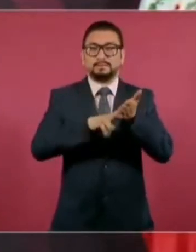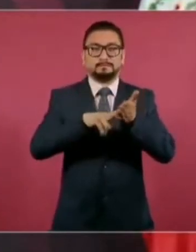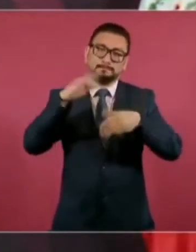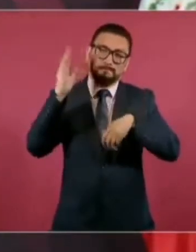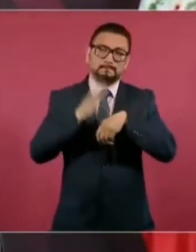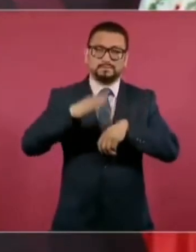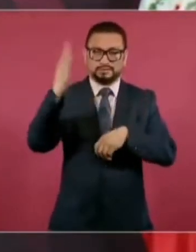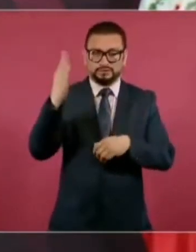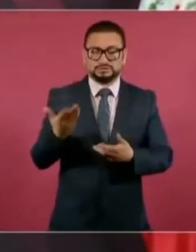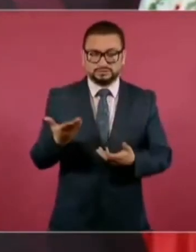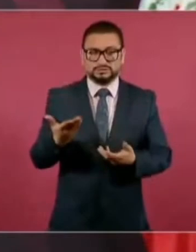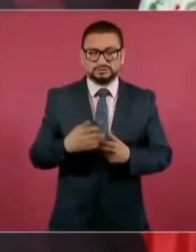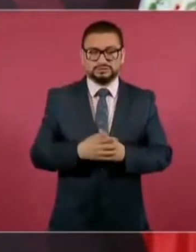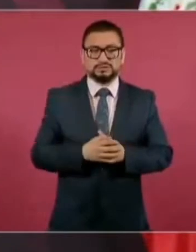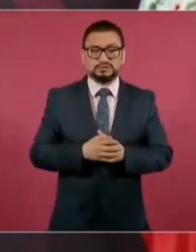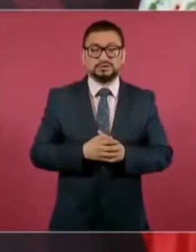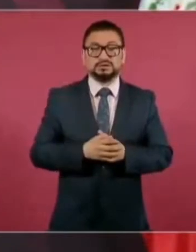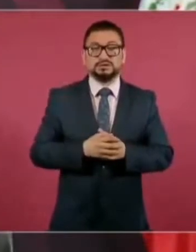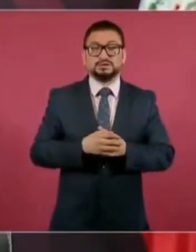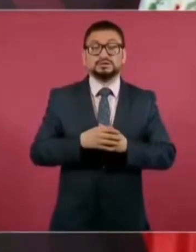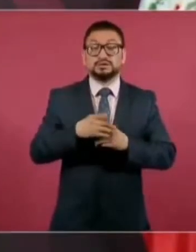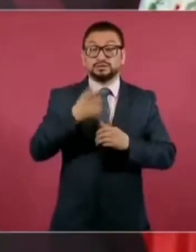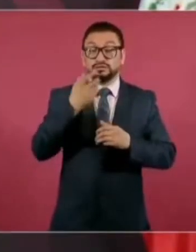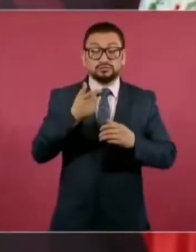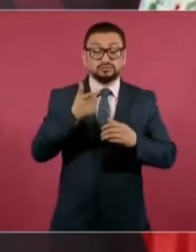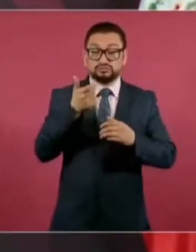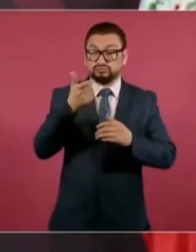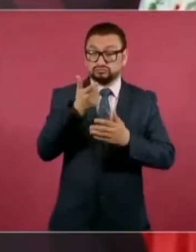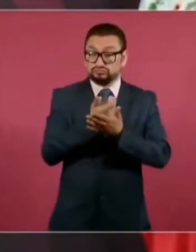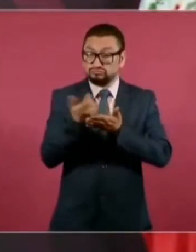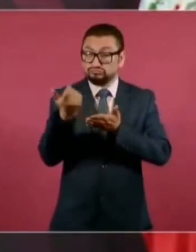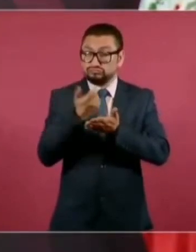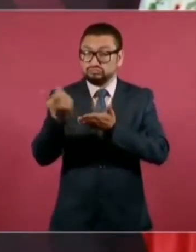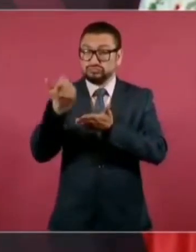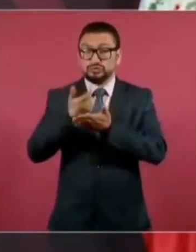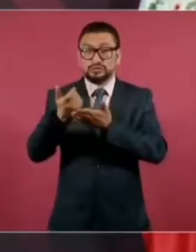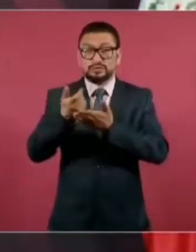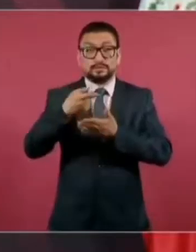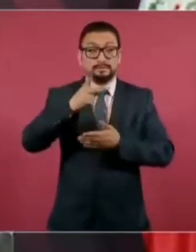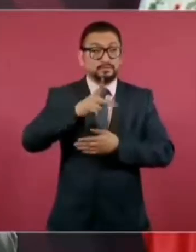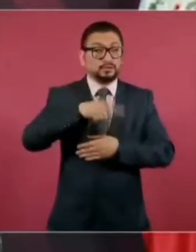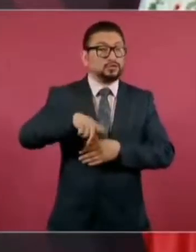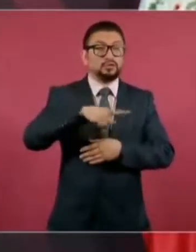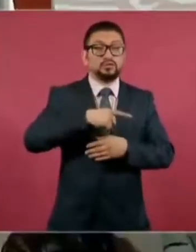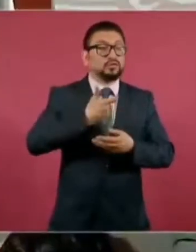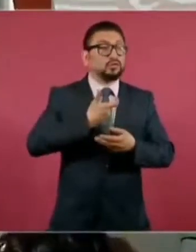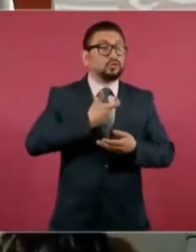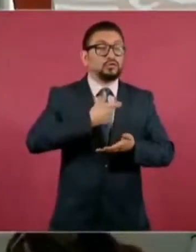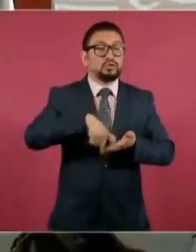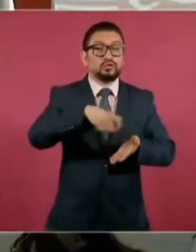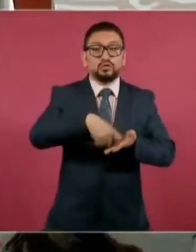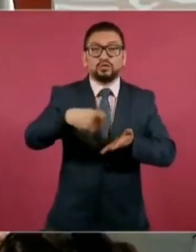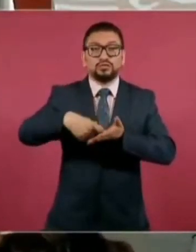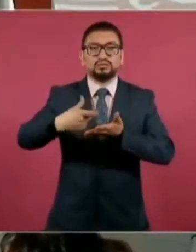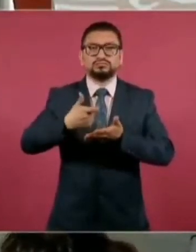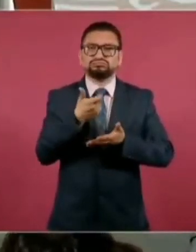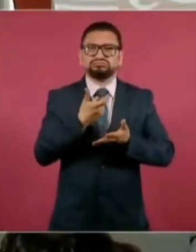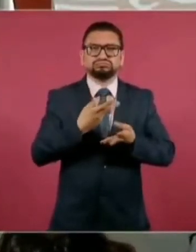y que no haya inflación, o que la inflación